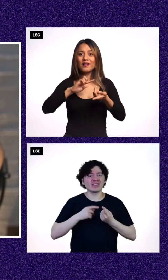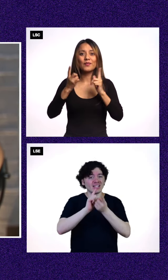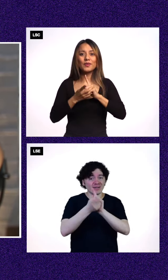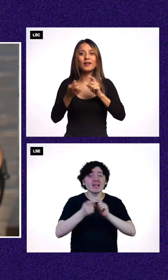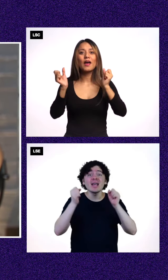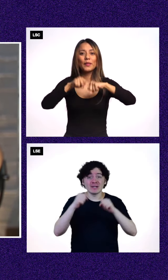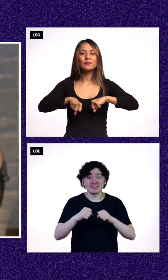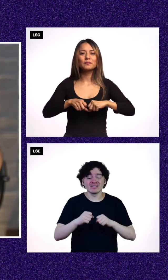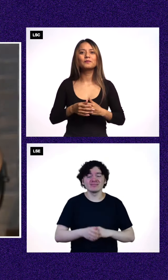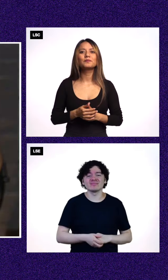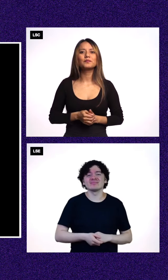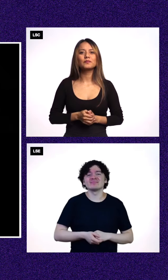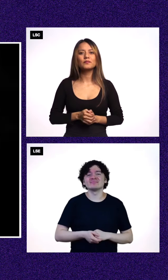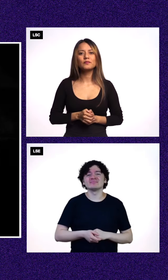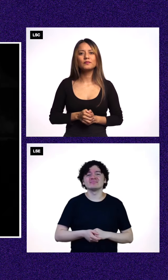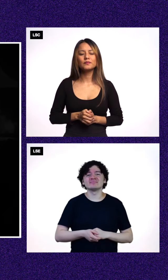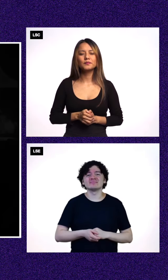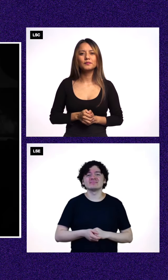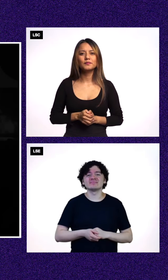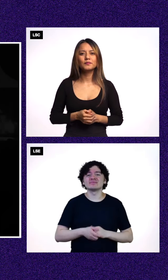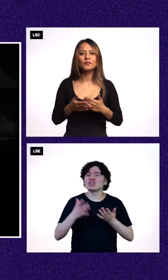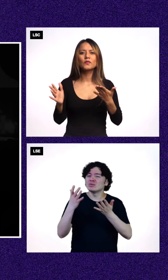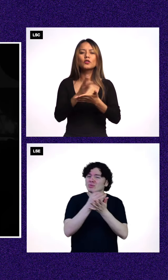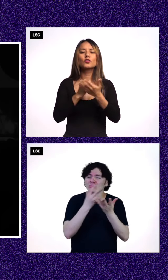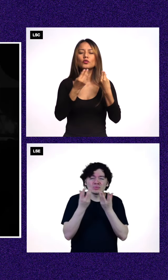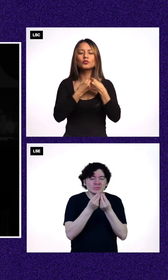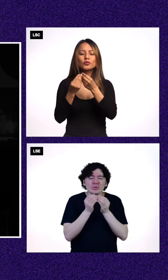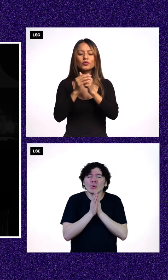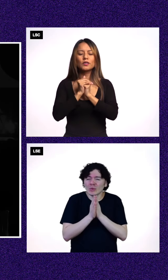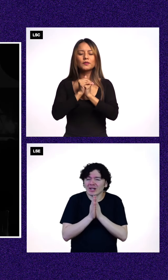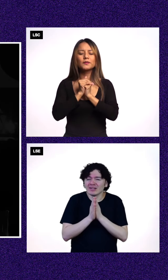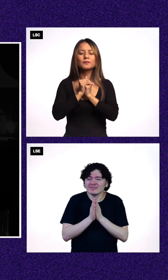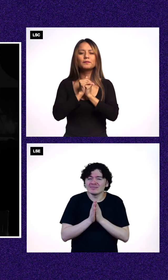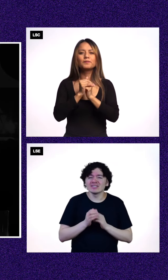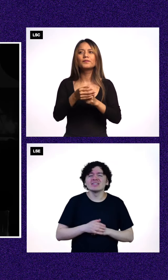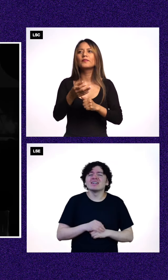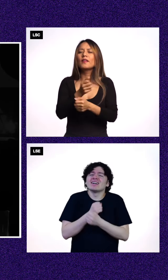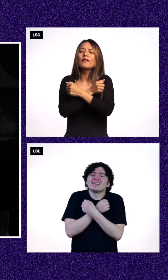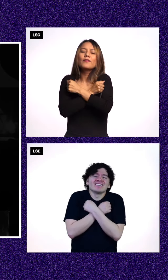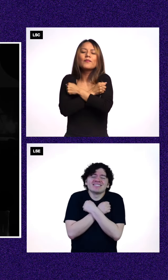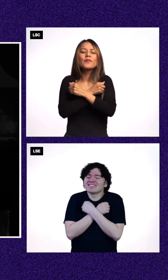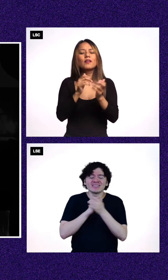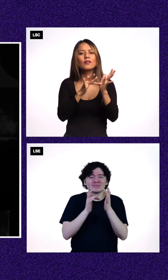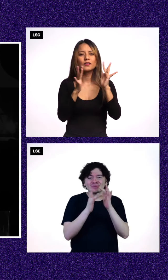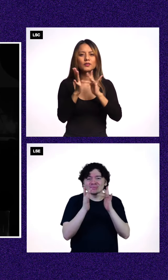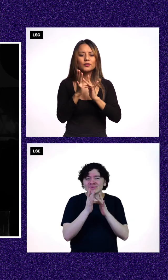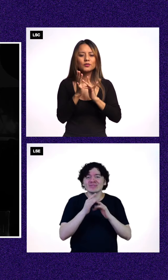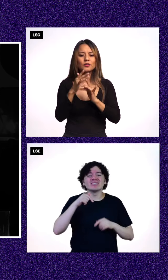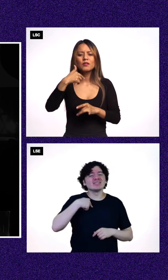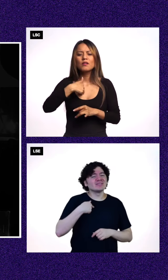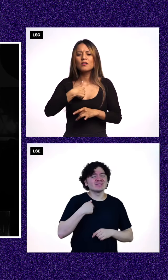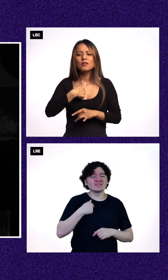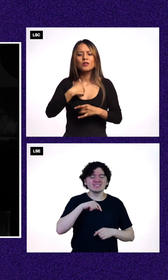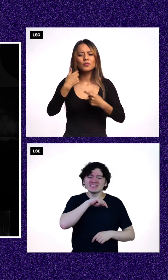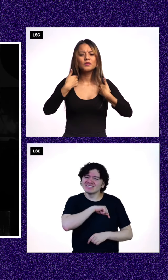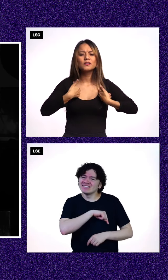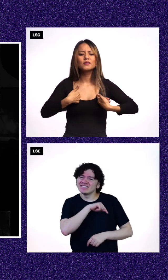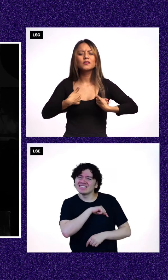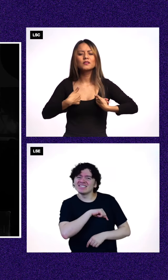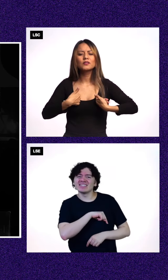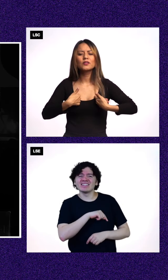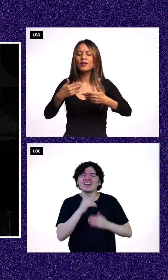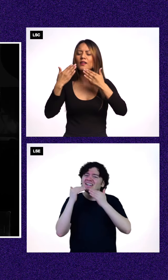esta oración conmigo? Vamos allá, oremos juntos. Querido Jesús, estoy muy agradecido por todo